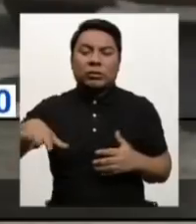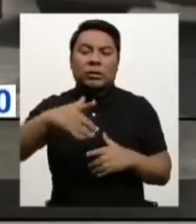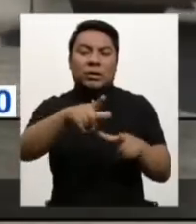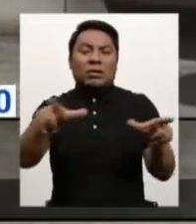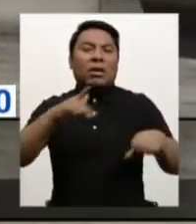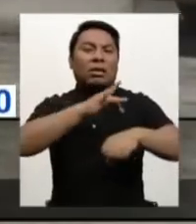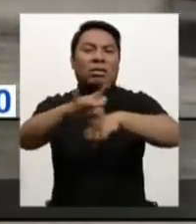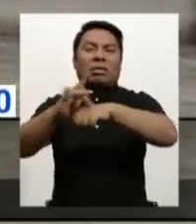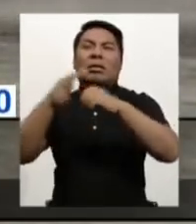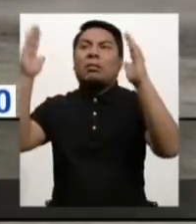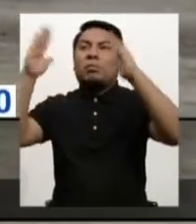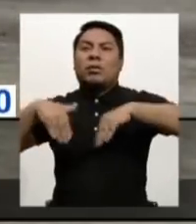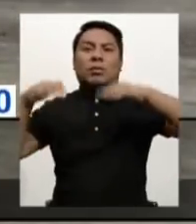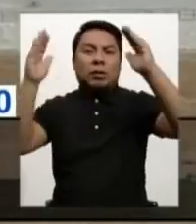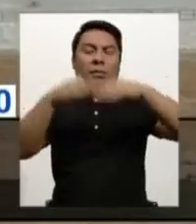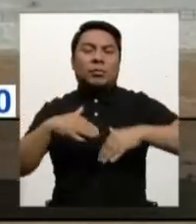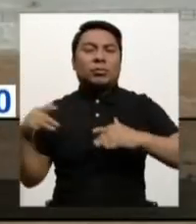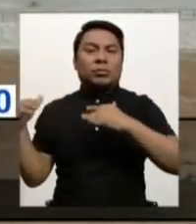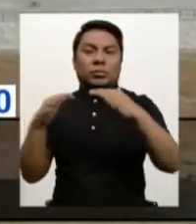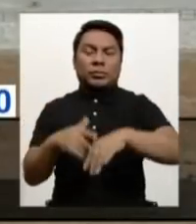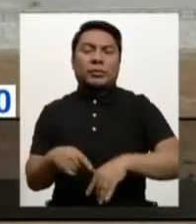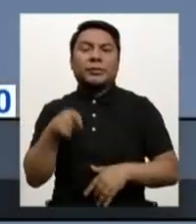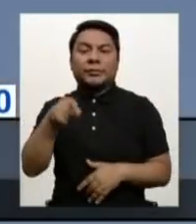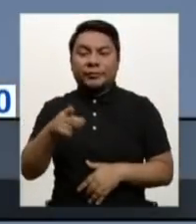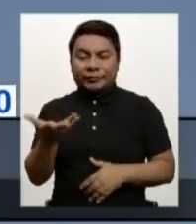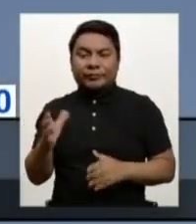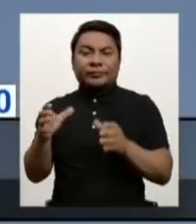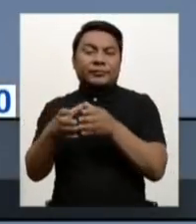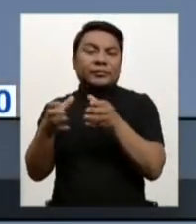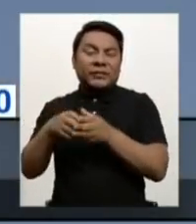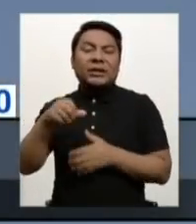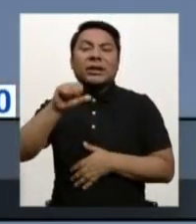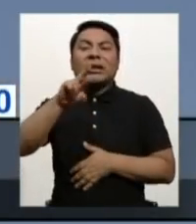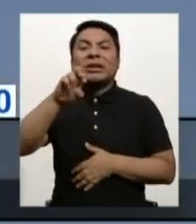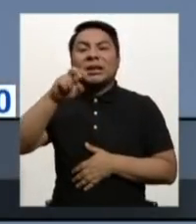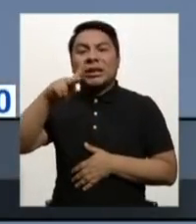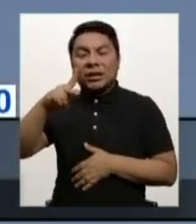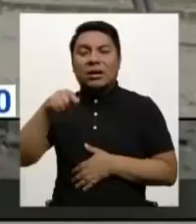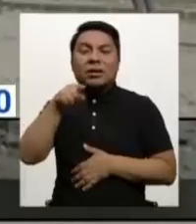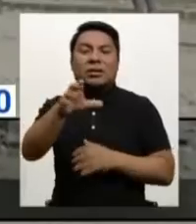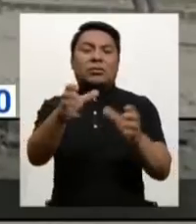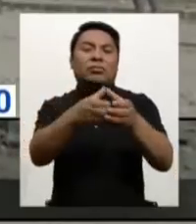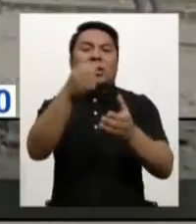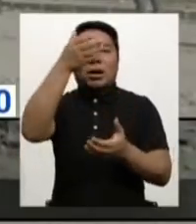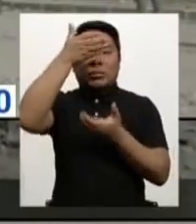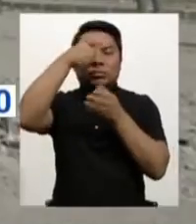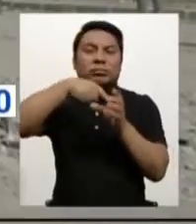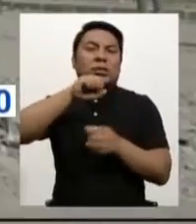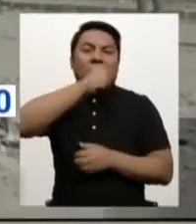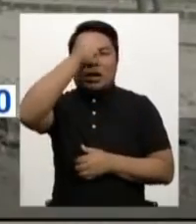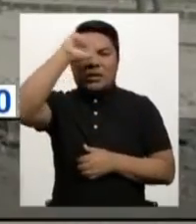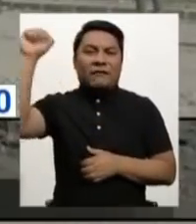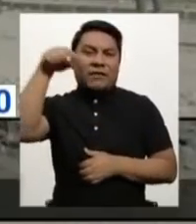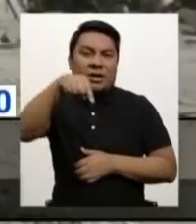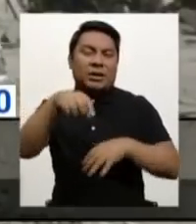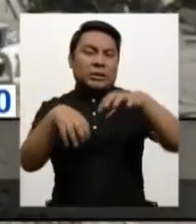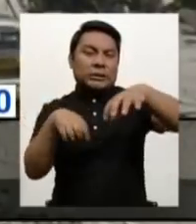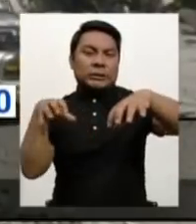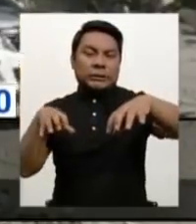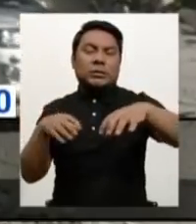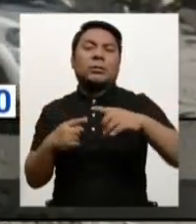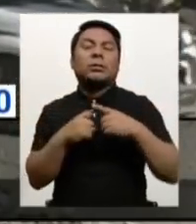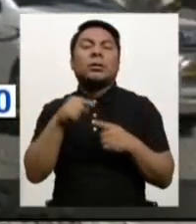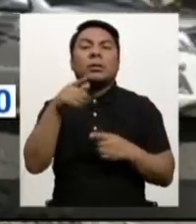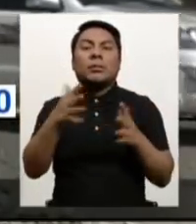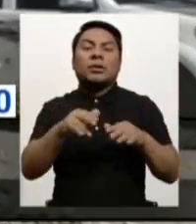siria aún vive una guerra civil entre el gobierno de bachar al-asad y grupos de opositores o rebeldes armados a ello se suma la gran dificultad de que el 80